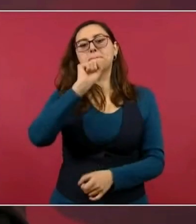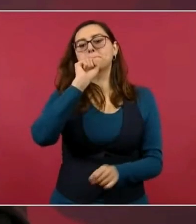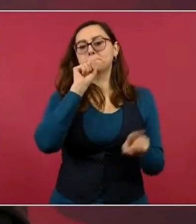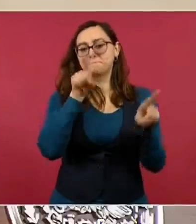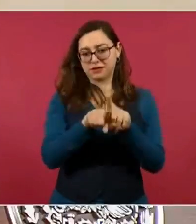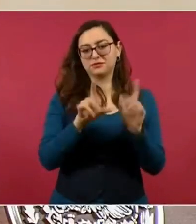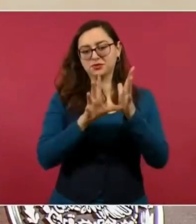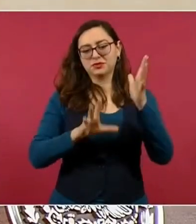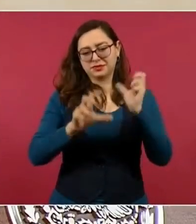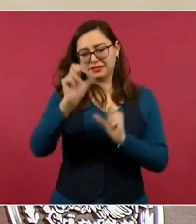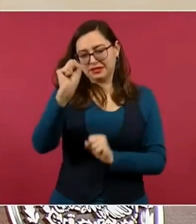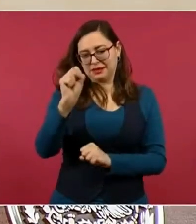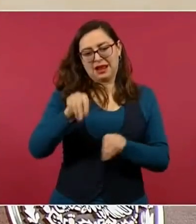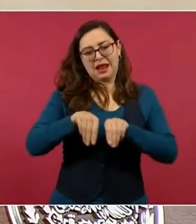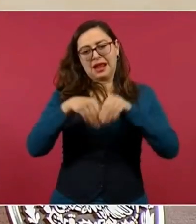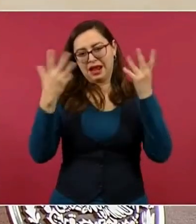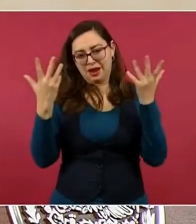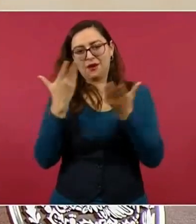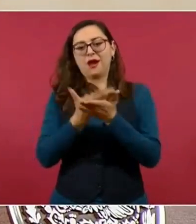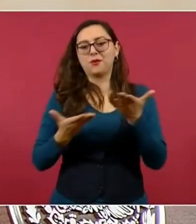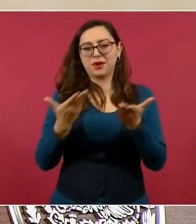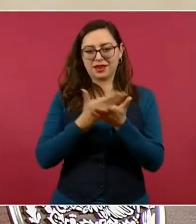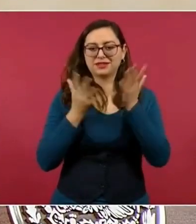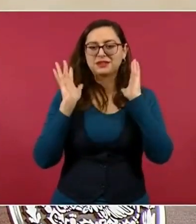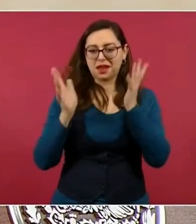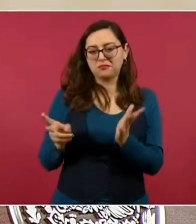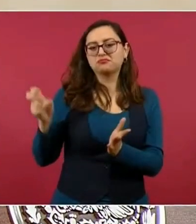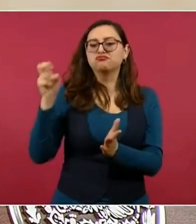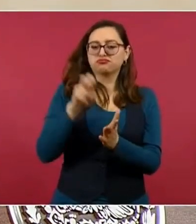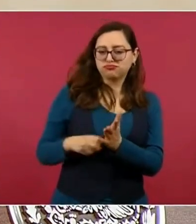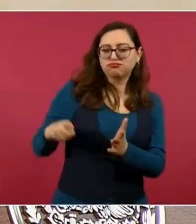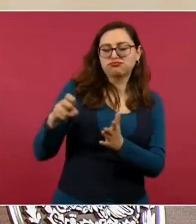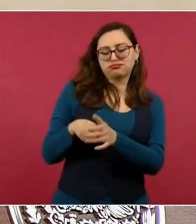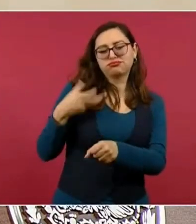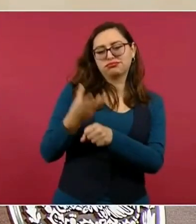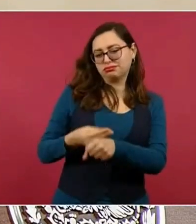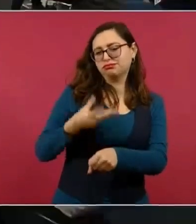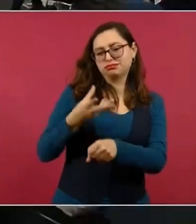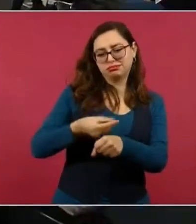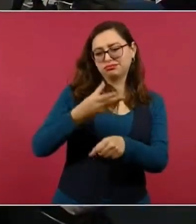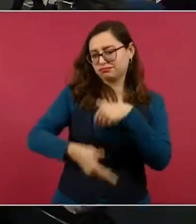es otra la letra en varios artículos.